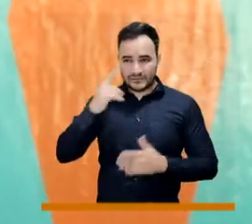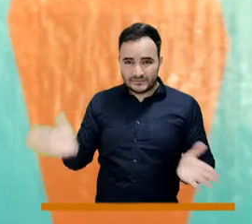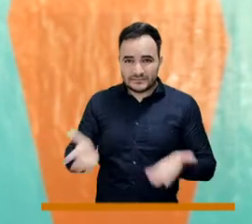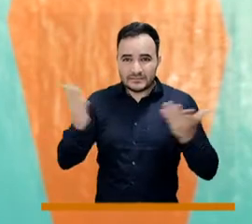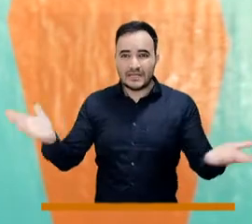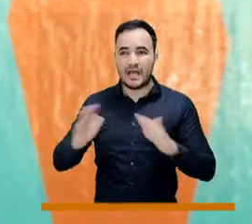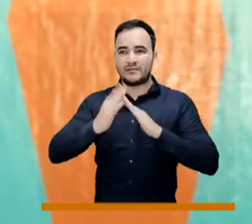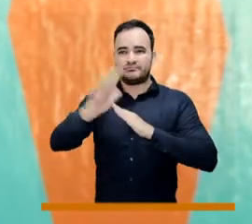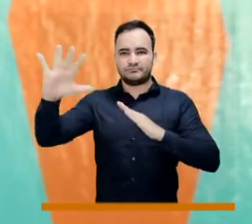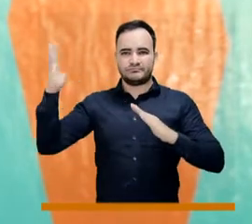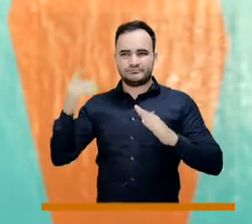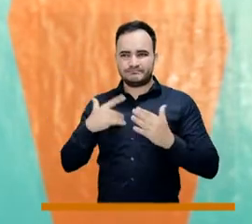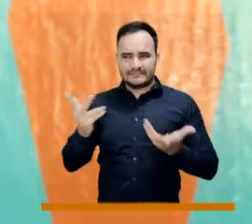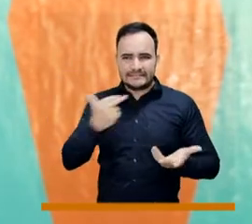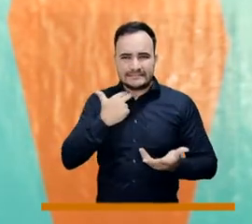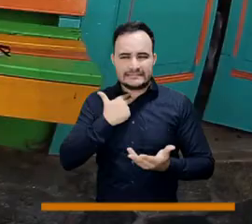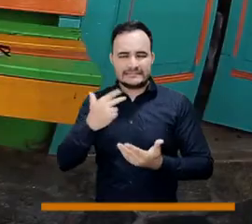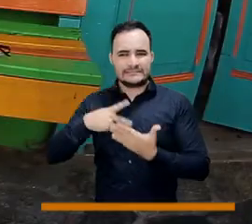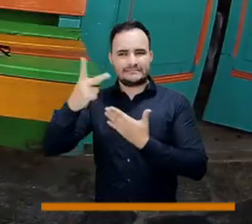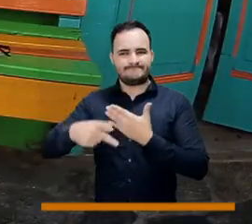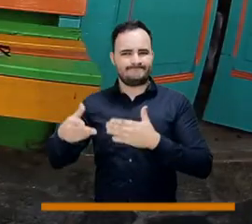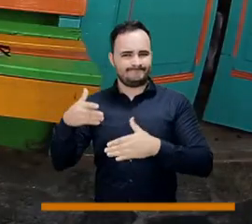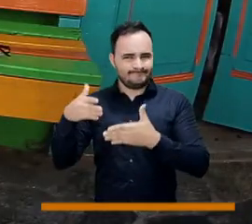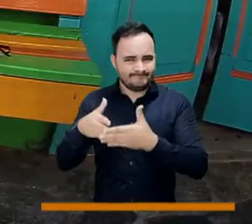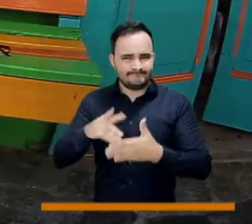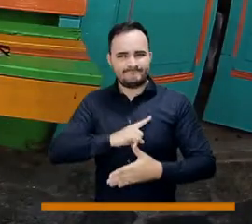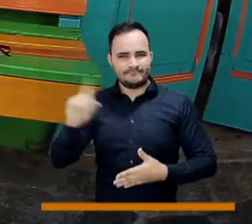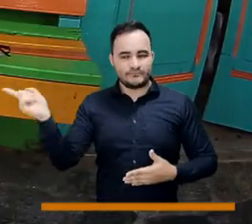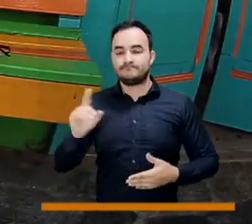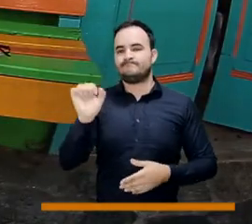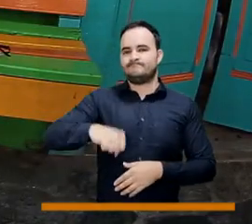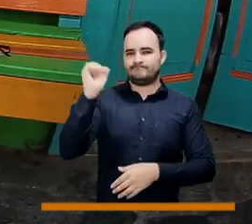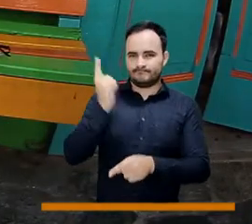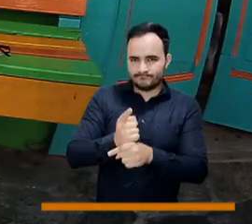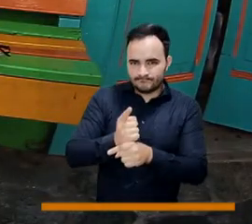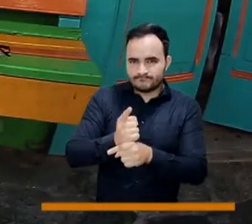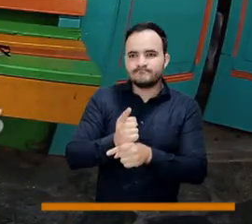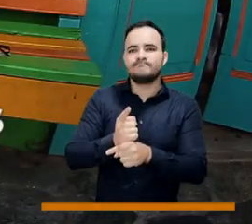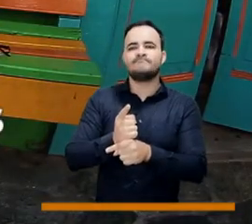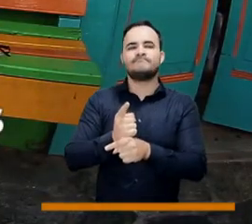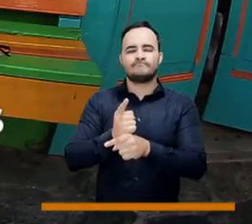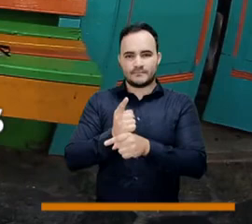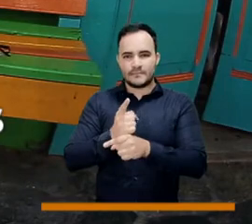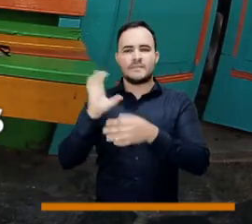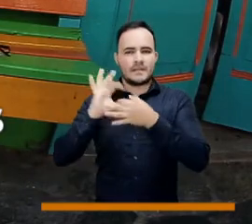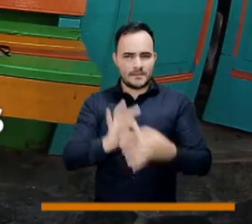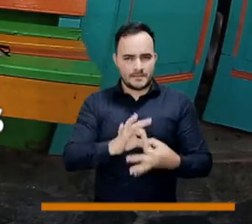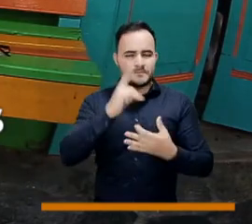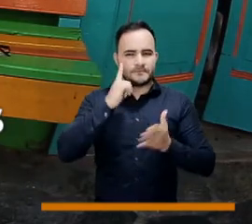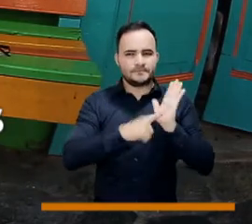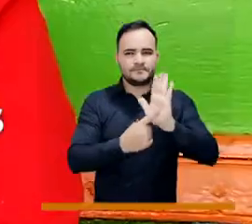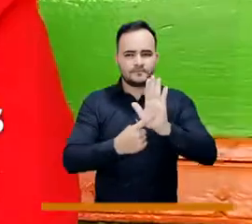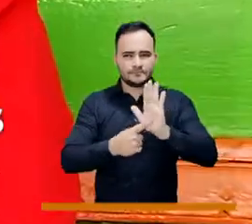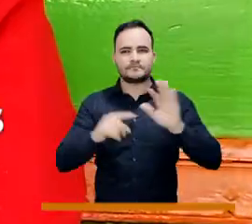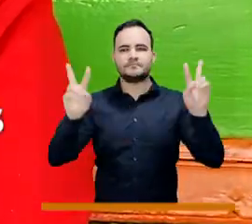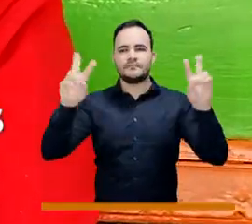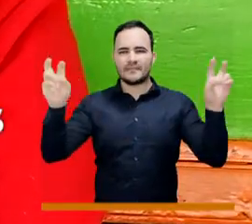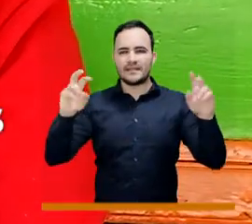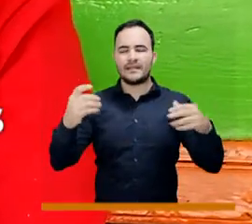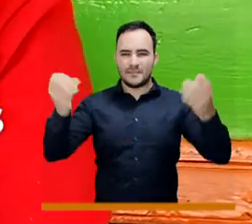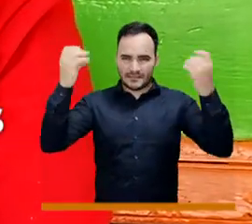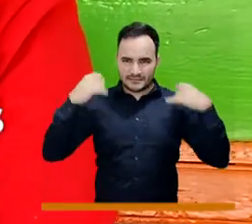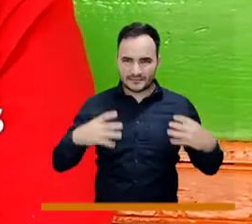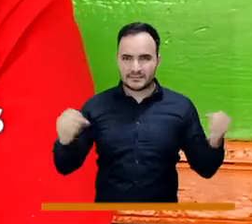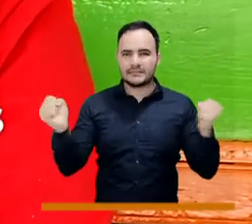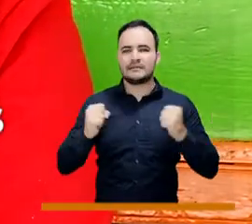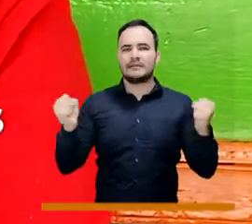los corregimientos, concejal. No, el equipamiento y las densidades hay que regularlas. Le sumo en